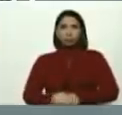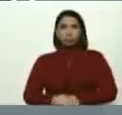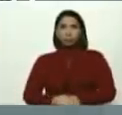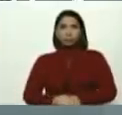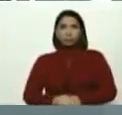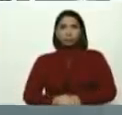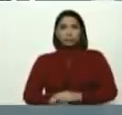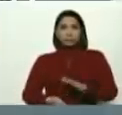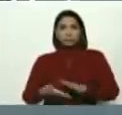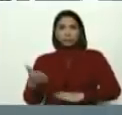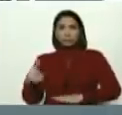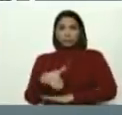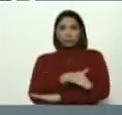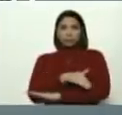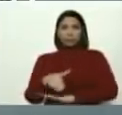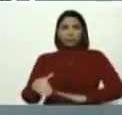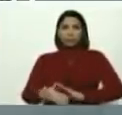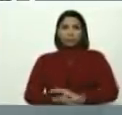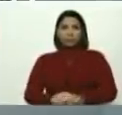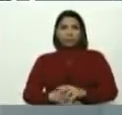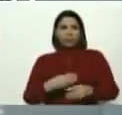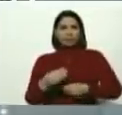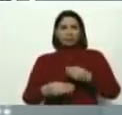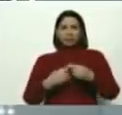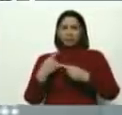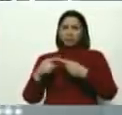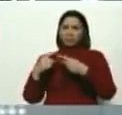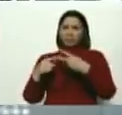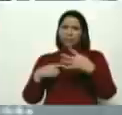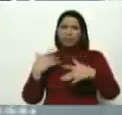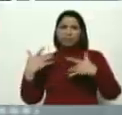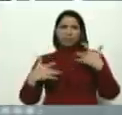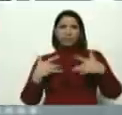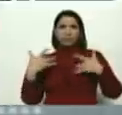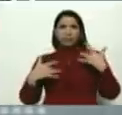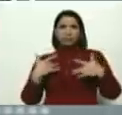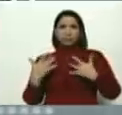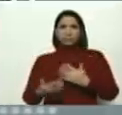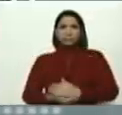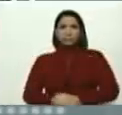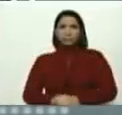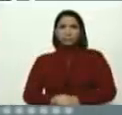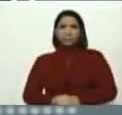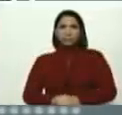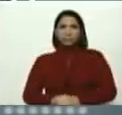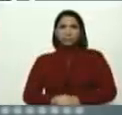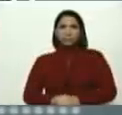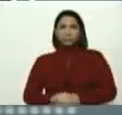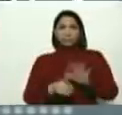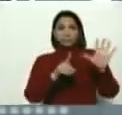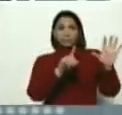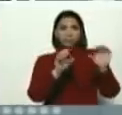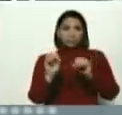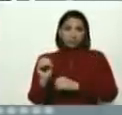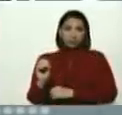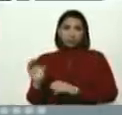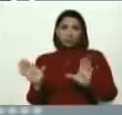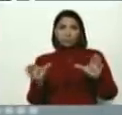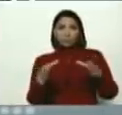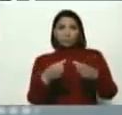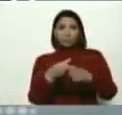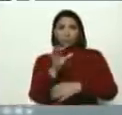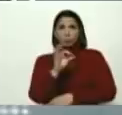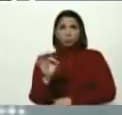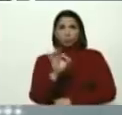salían a las calles a hacer diversas actividades. Y un 60% se mantiene en sus